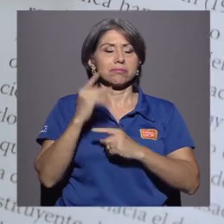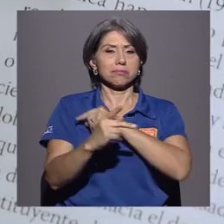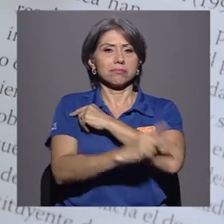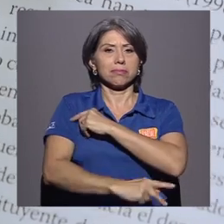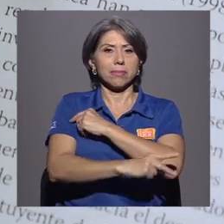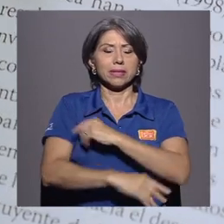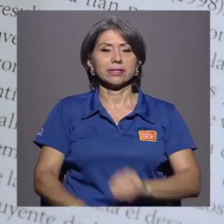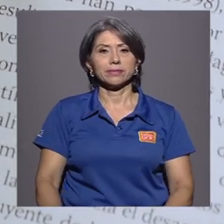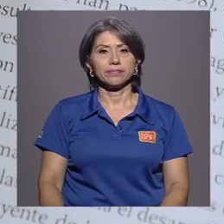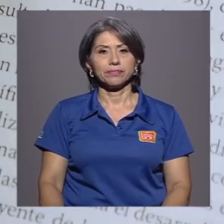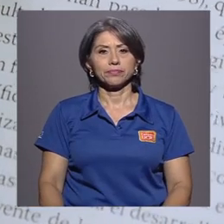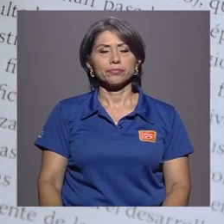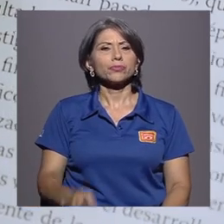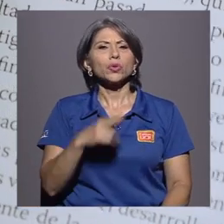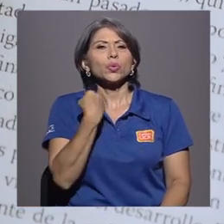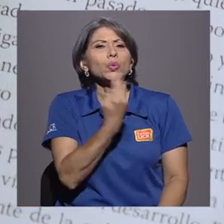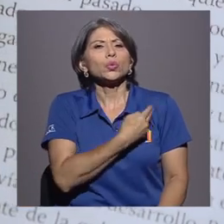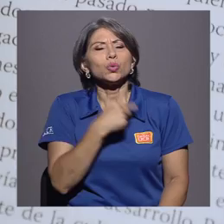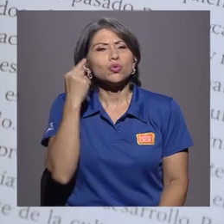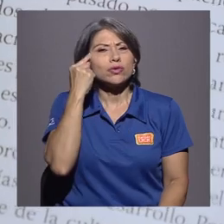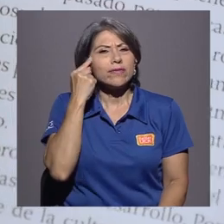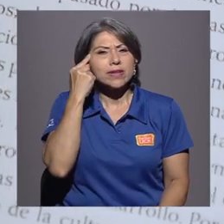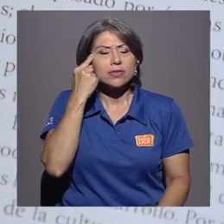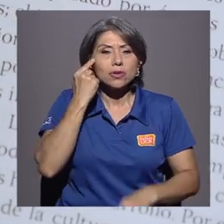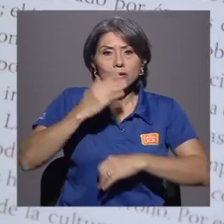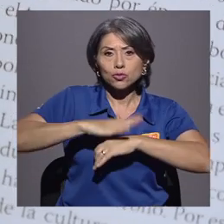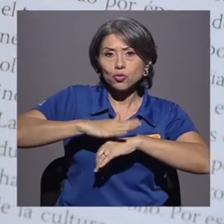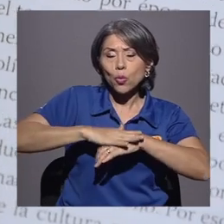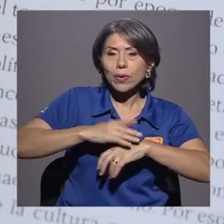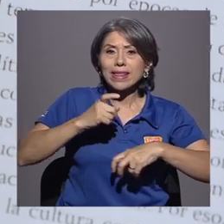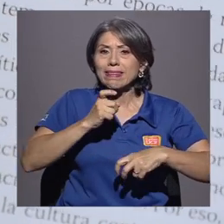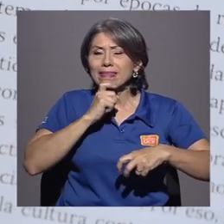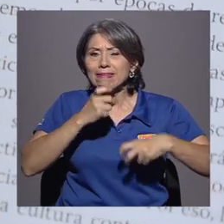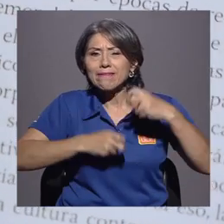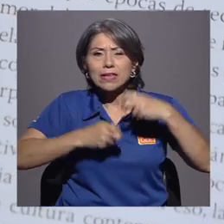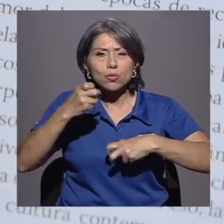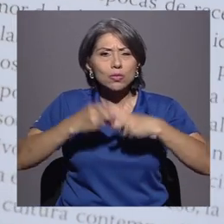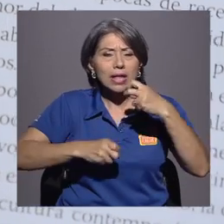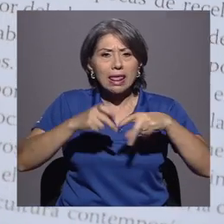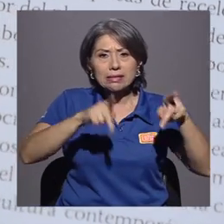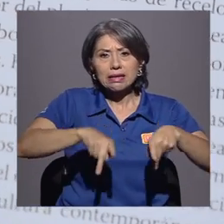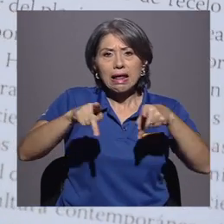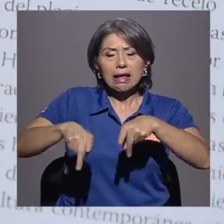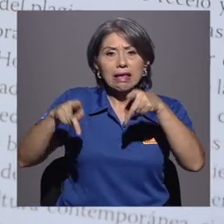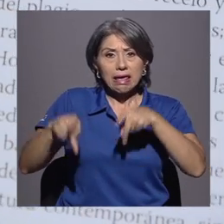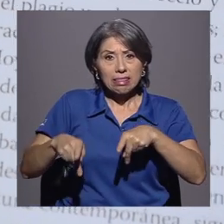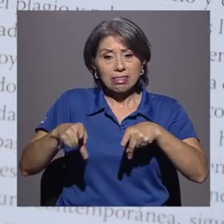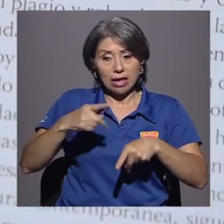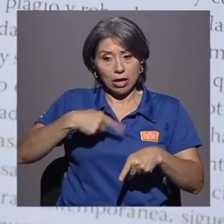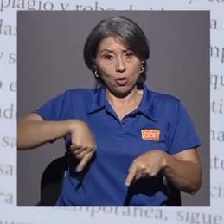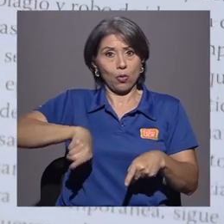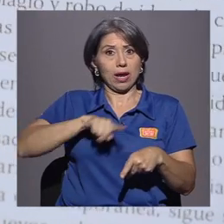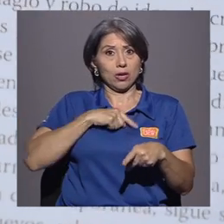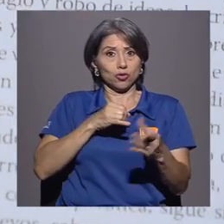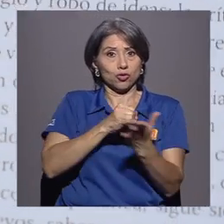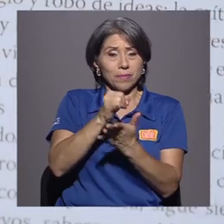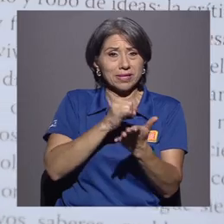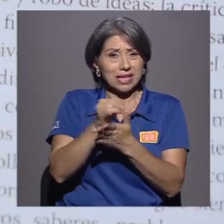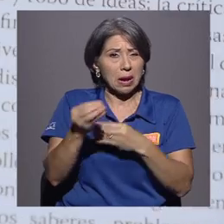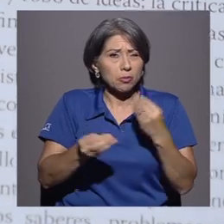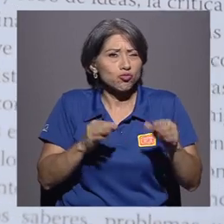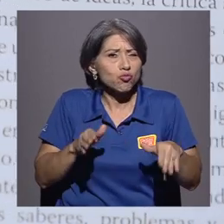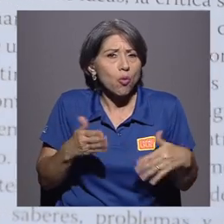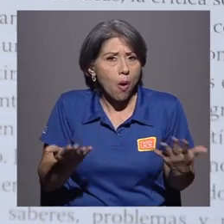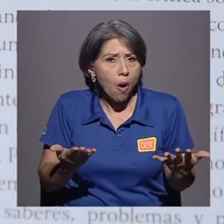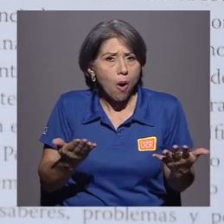país. ¿Cómo reflexionamos respecto a las dificultades que vive la gente con la cual investigamos y cómo a partir de